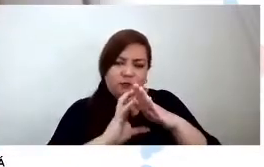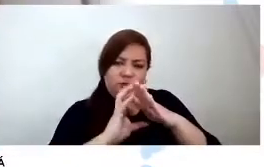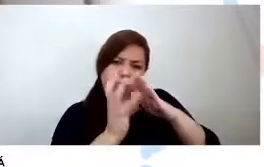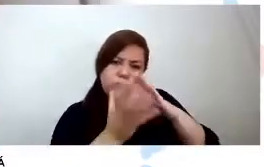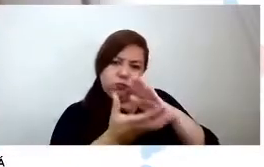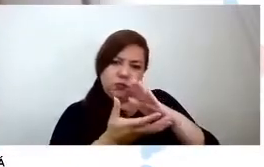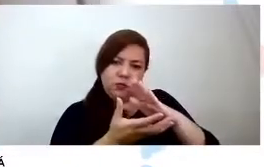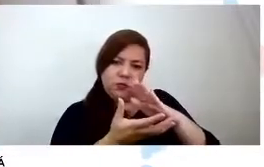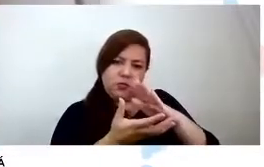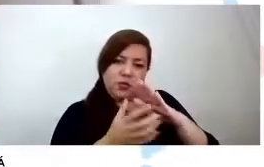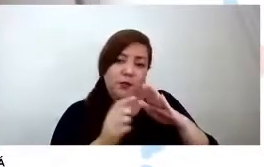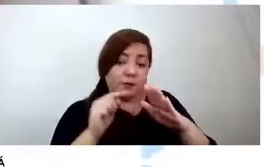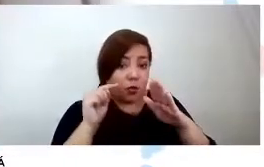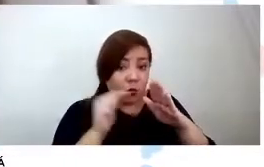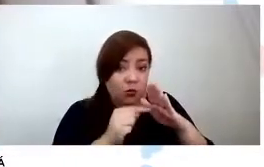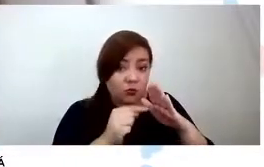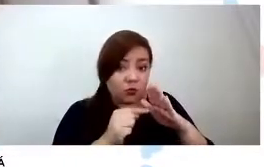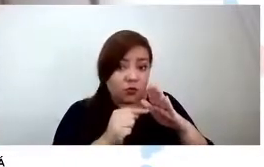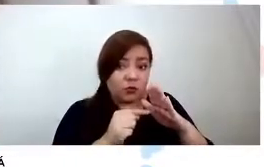pero no es en sí